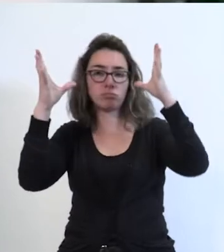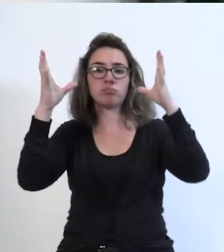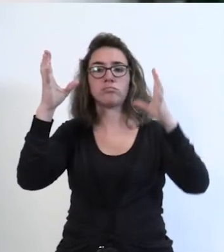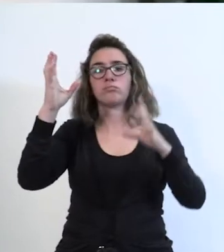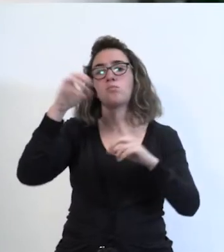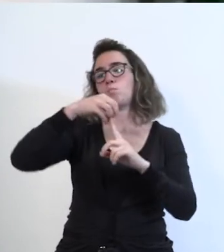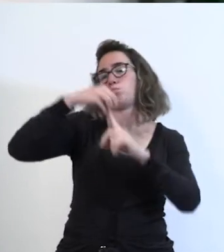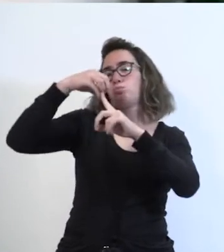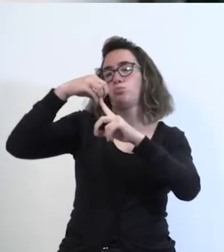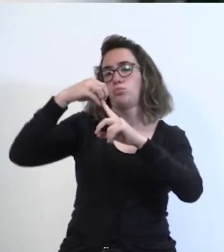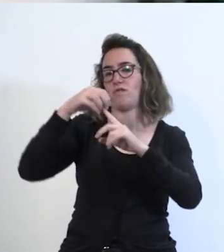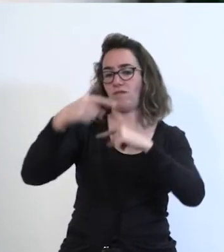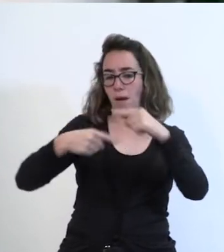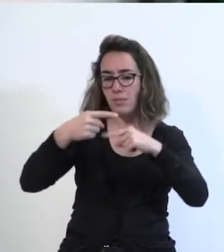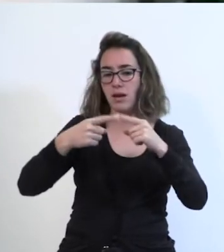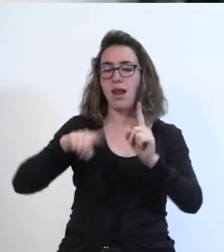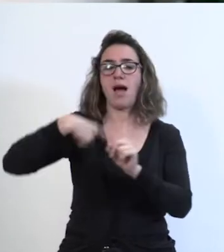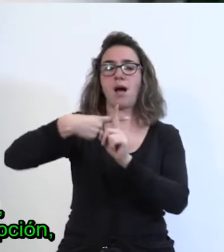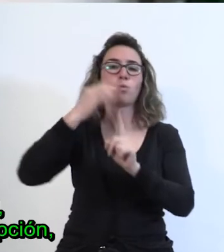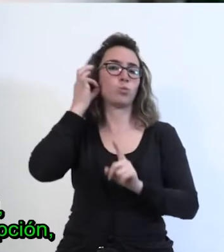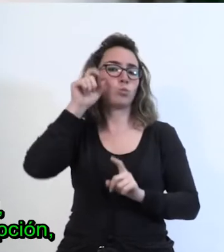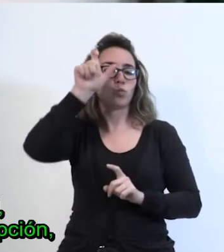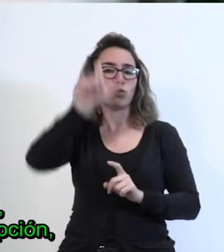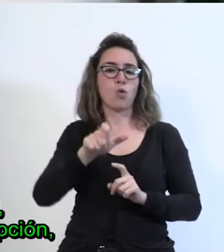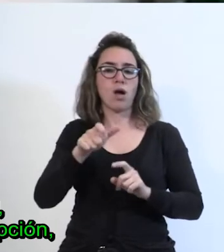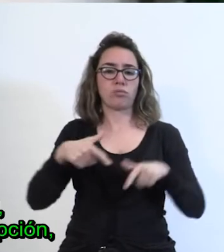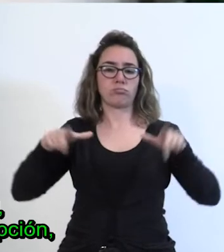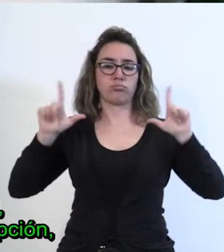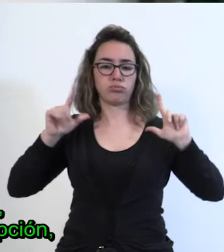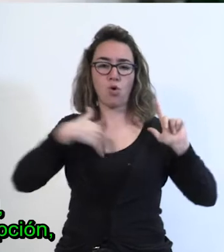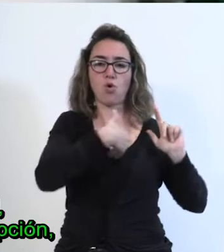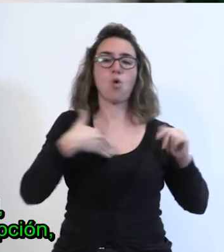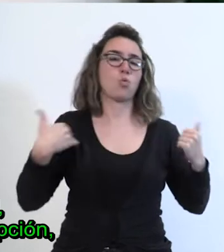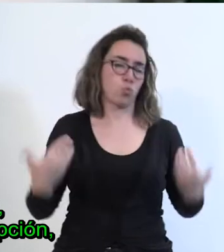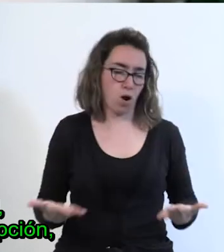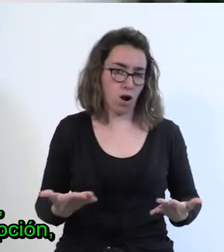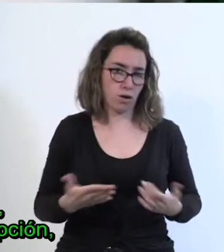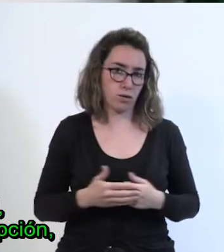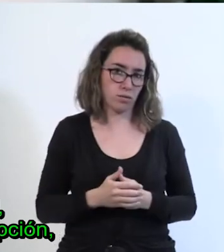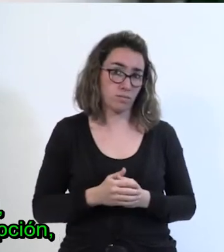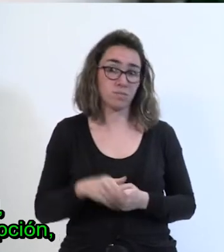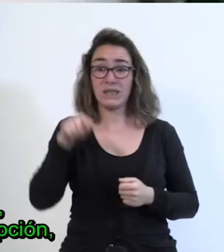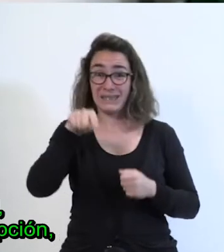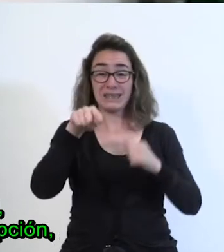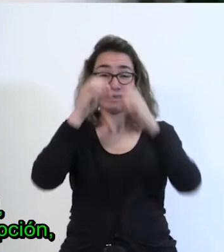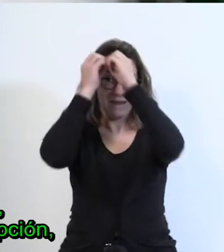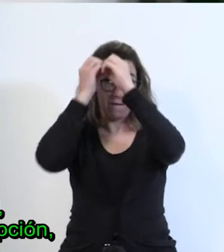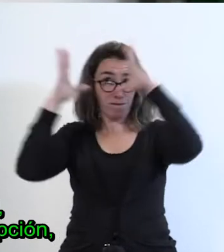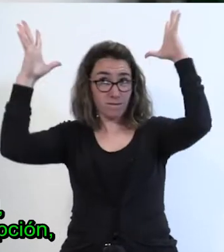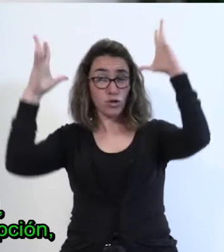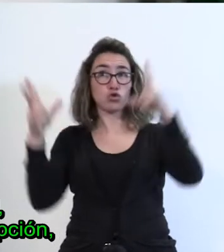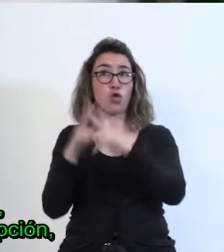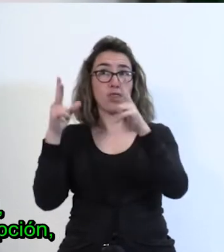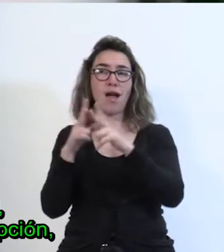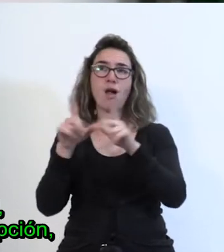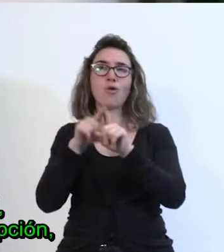familia nuclear y el lugar de las mujeres. Entonces, este imaginario social no